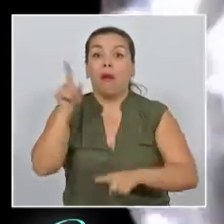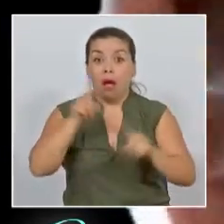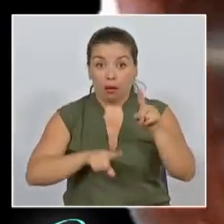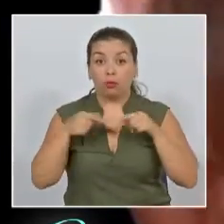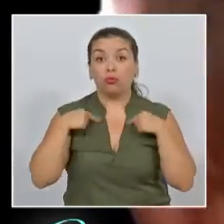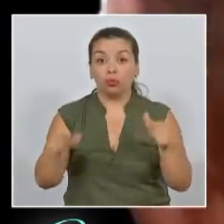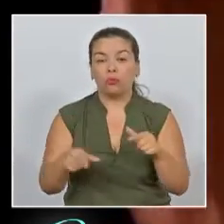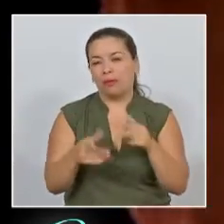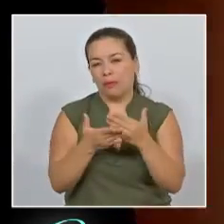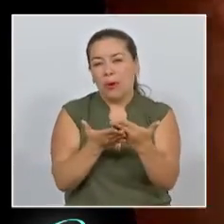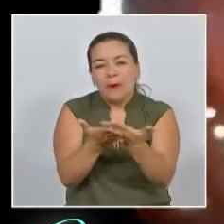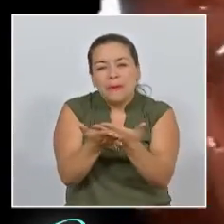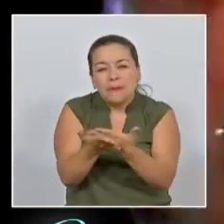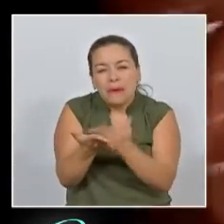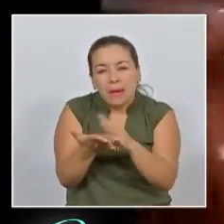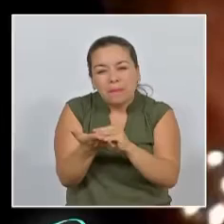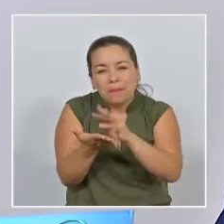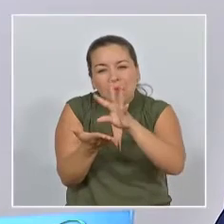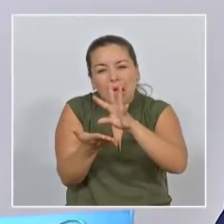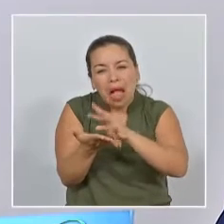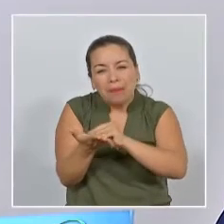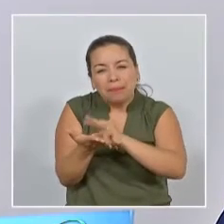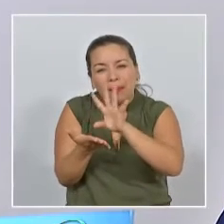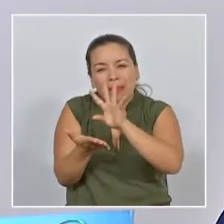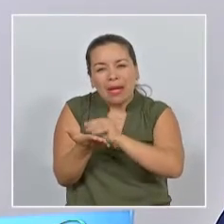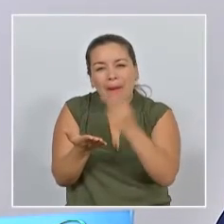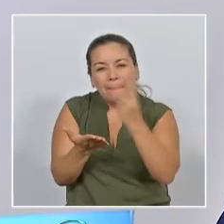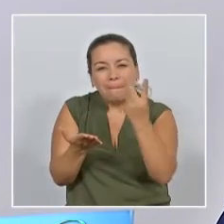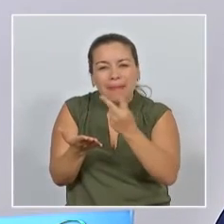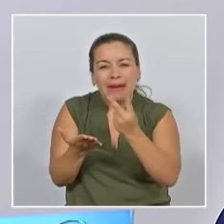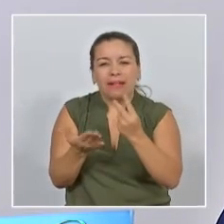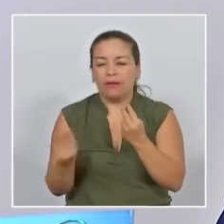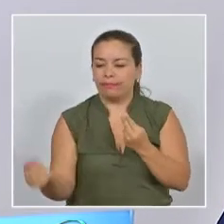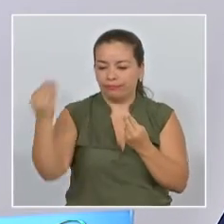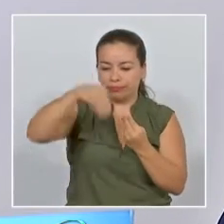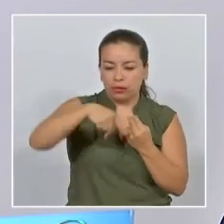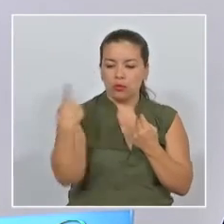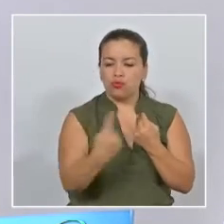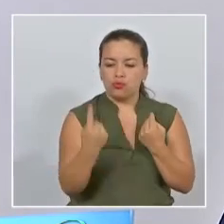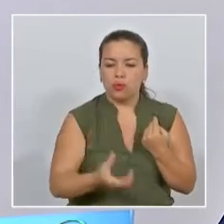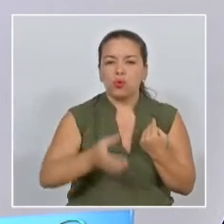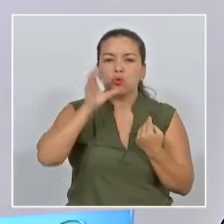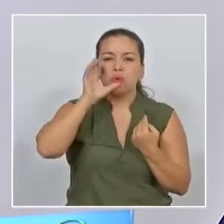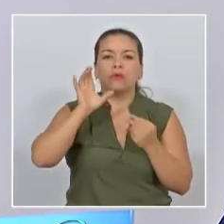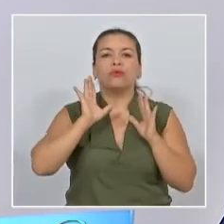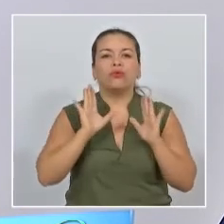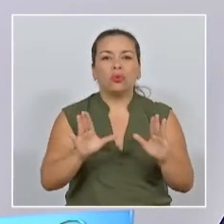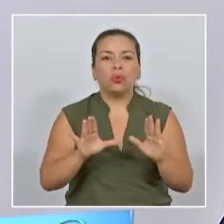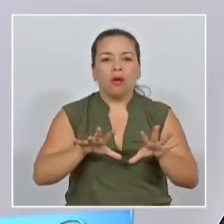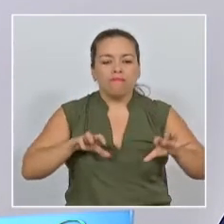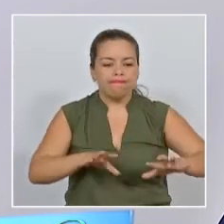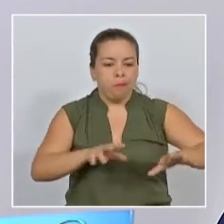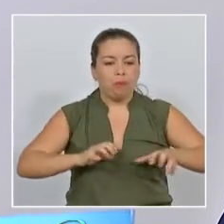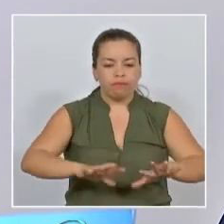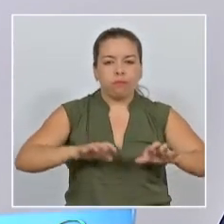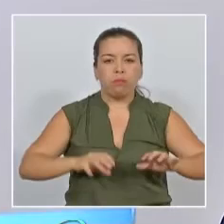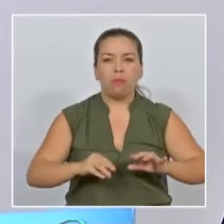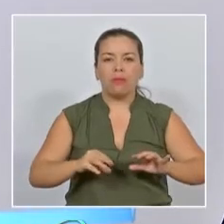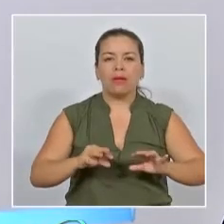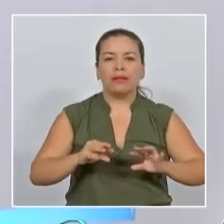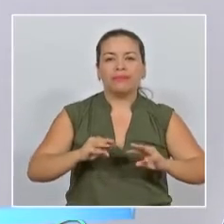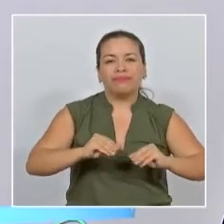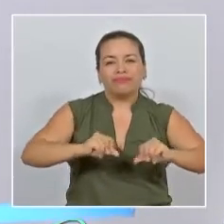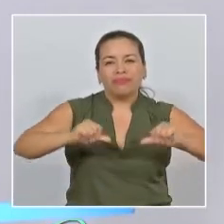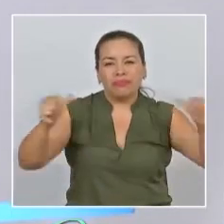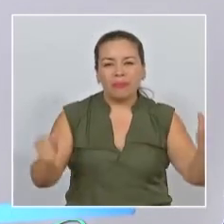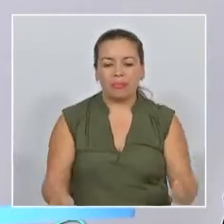la sábila. Agregarle sábila a los jugos es excelente. Las arcillas, que es de lo que está hecho el colbré. La miel